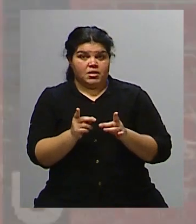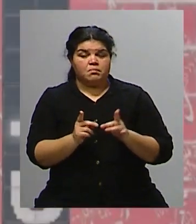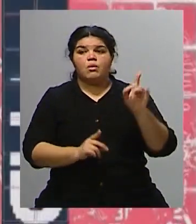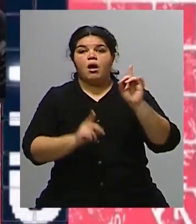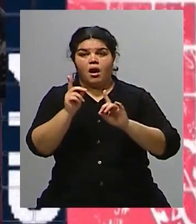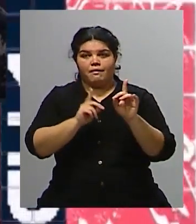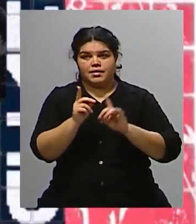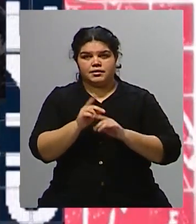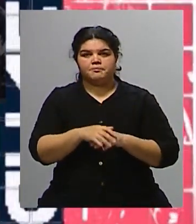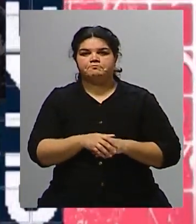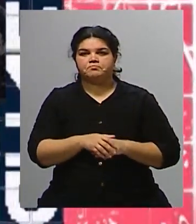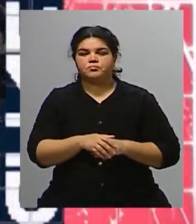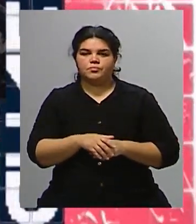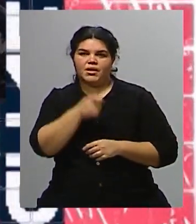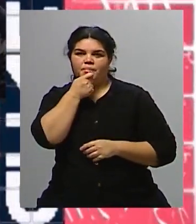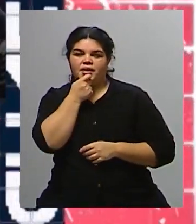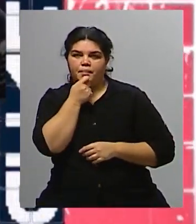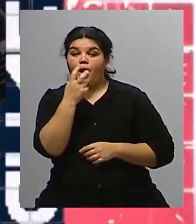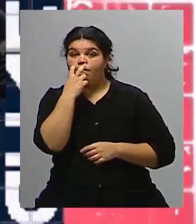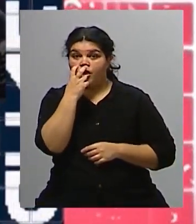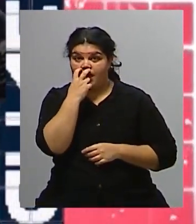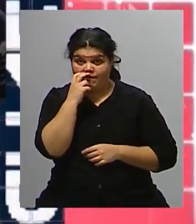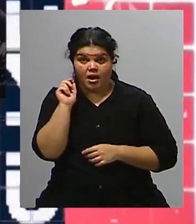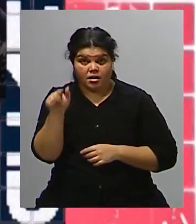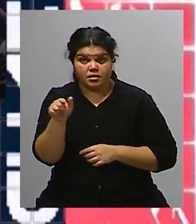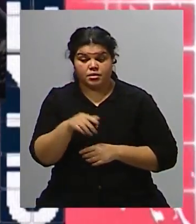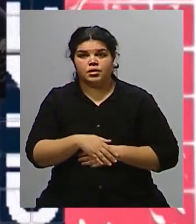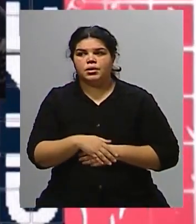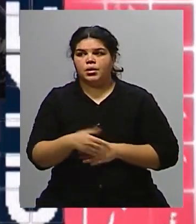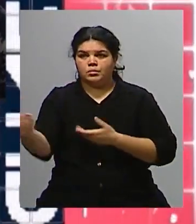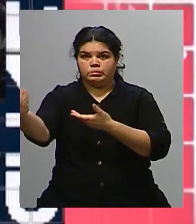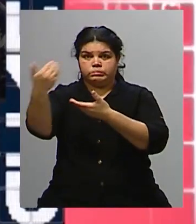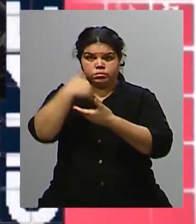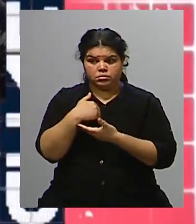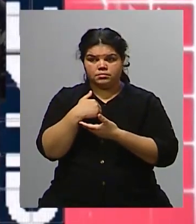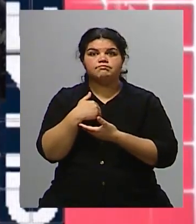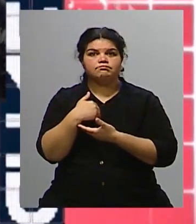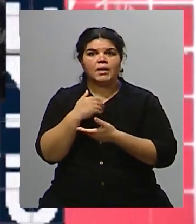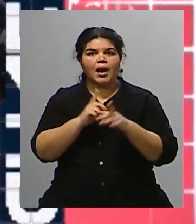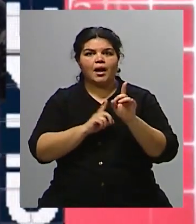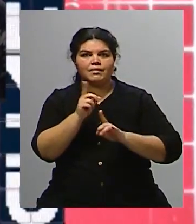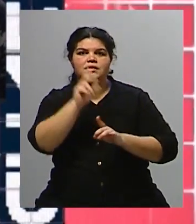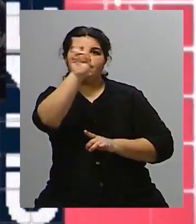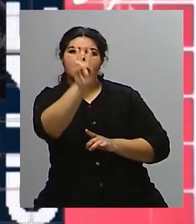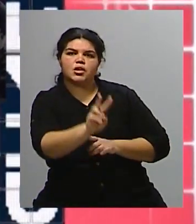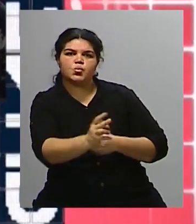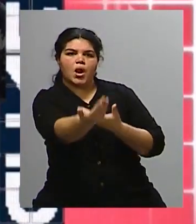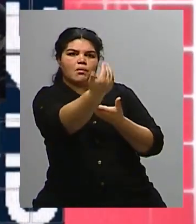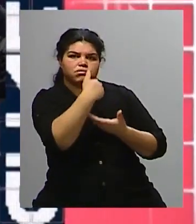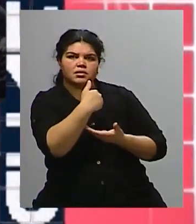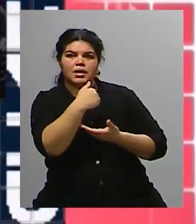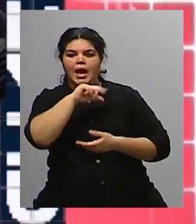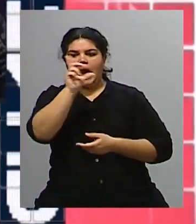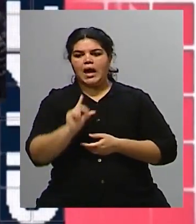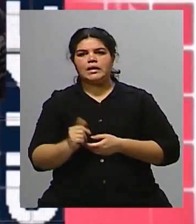ciudadanos que llegaban desde Bolivia y después pasó, bueno, vos lo decías recién, el tema de la llegada de muchos venezolanos. ¿Cómo enfrentó